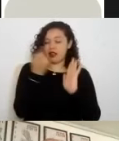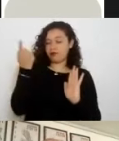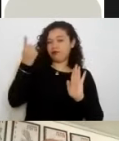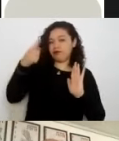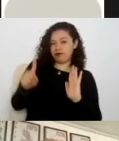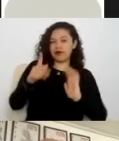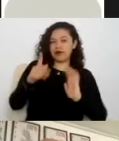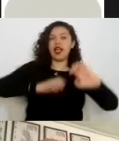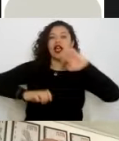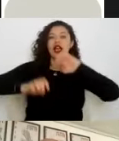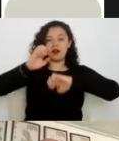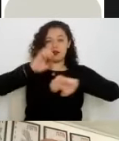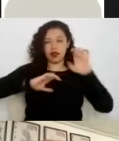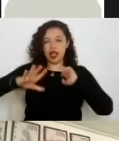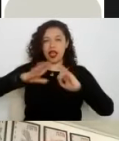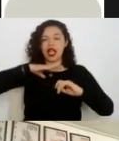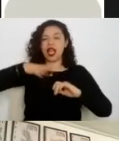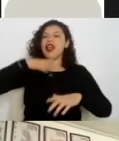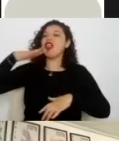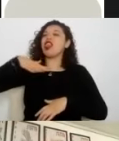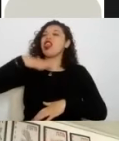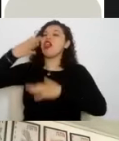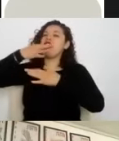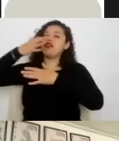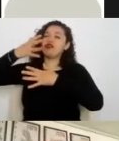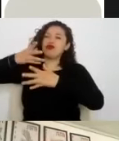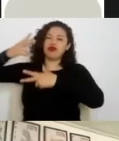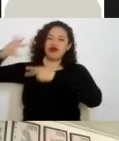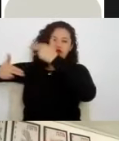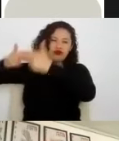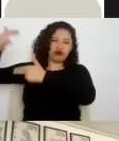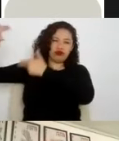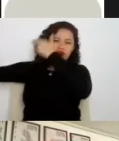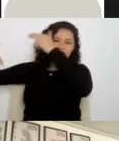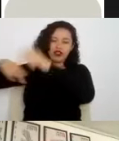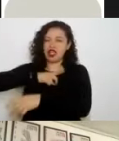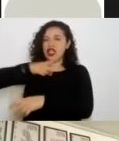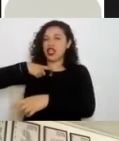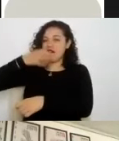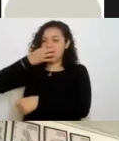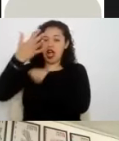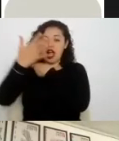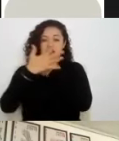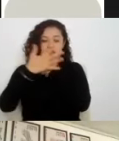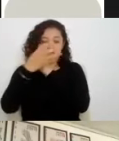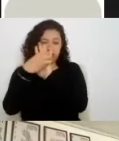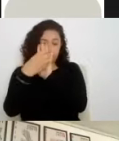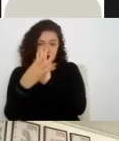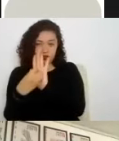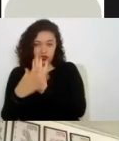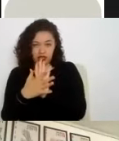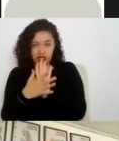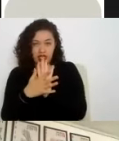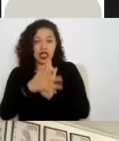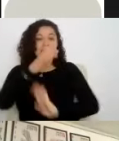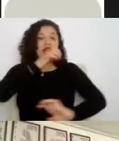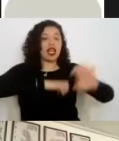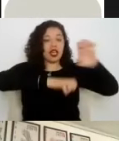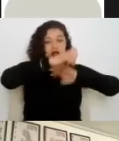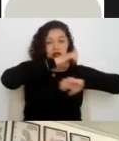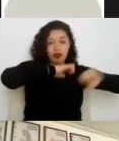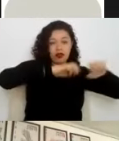que generen tantas emisiones las tengan que reportar y las empresas que generen todavía más emisiones tengan que